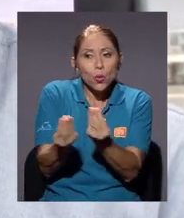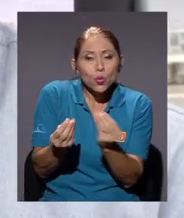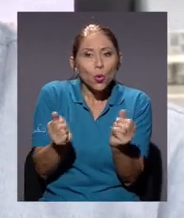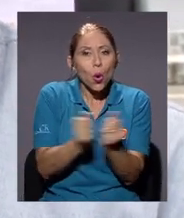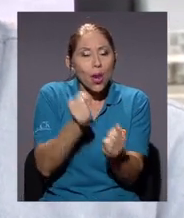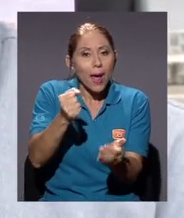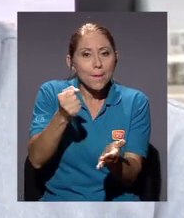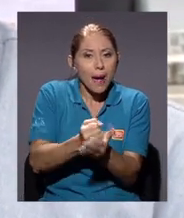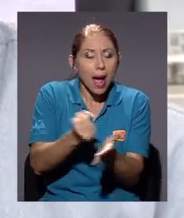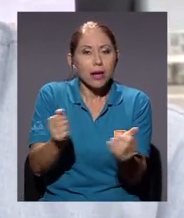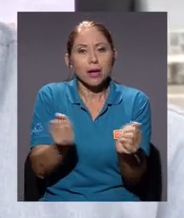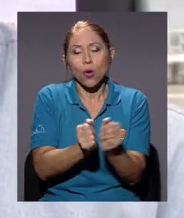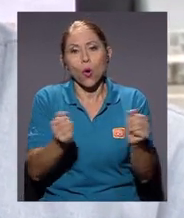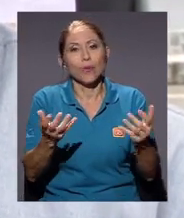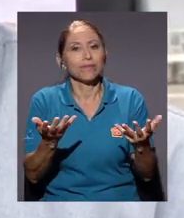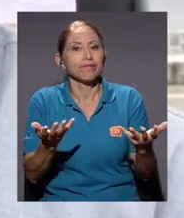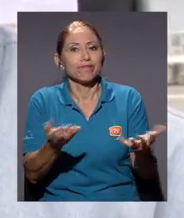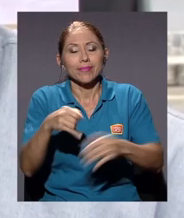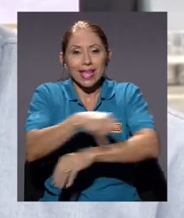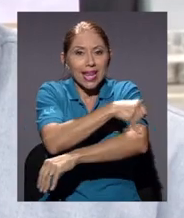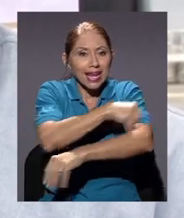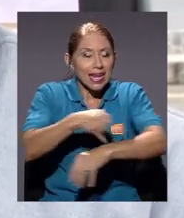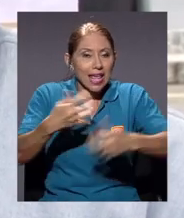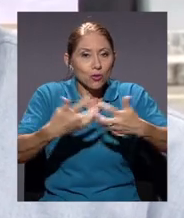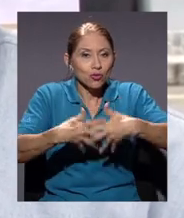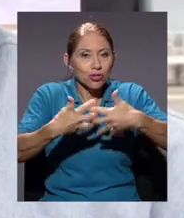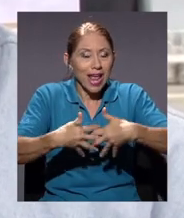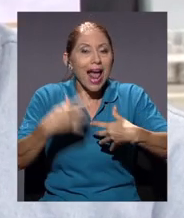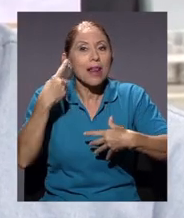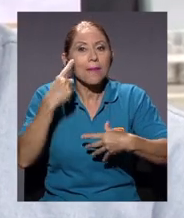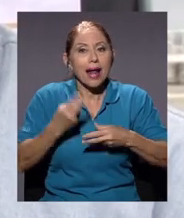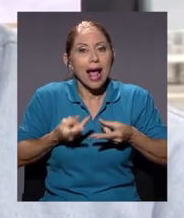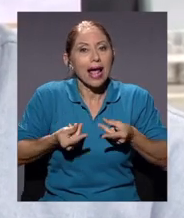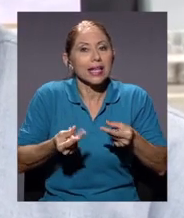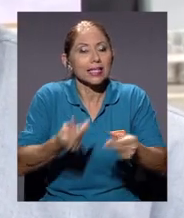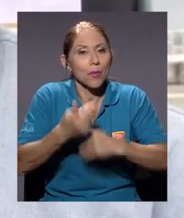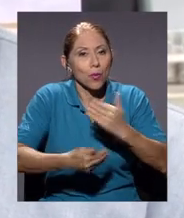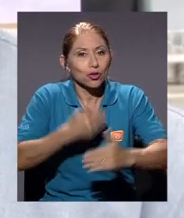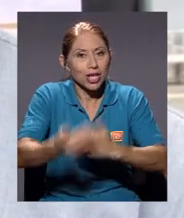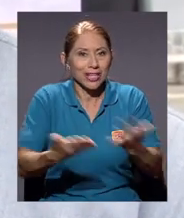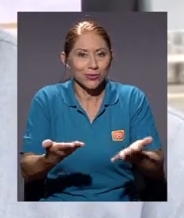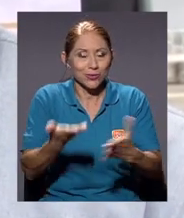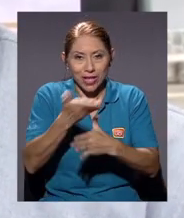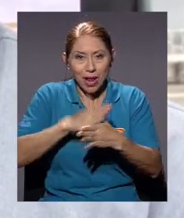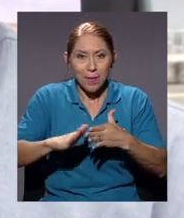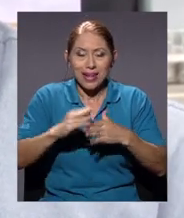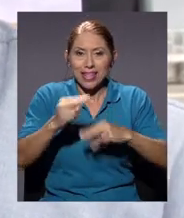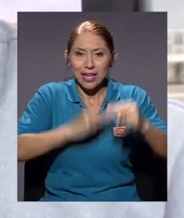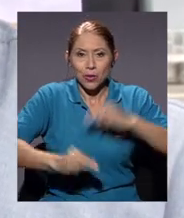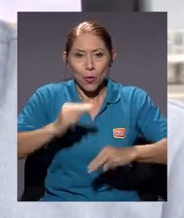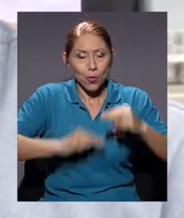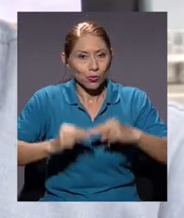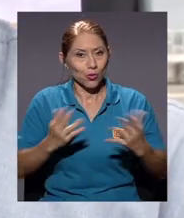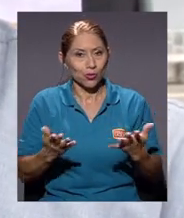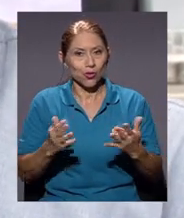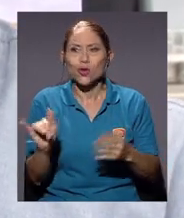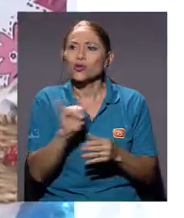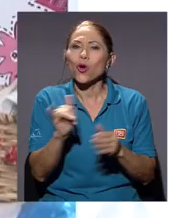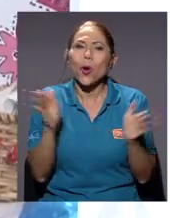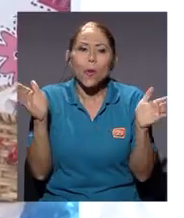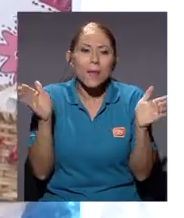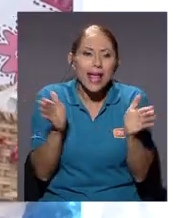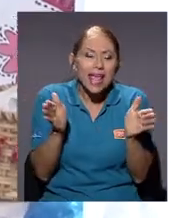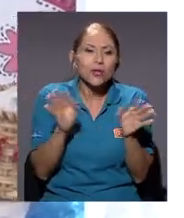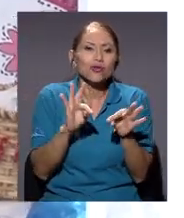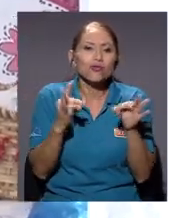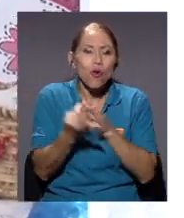de la marca, en la parte como de ingeniería industrial, como para agilizar procesos, en la parte de negocios. Son como pequeños